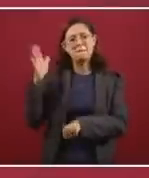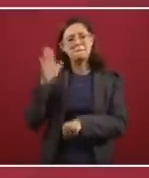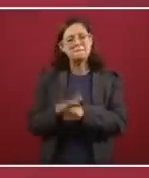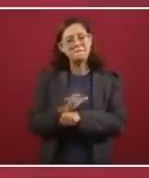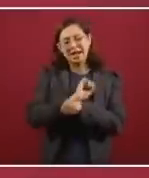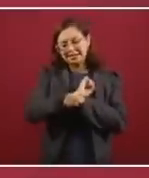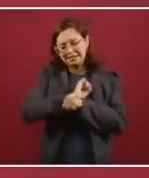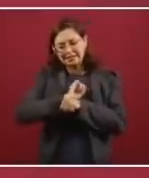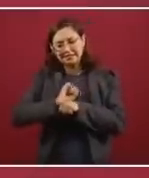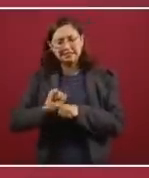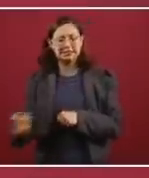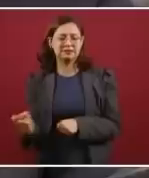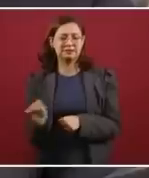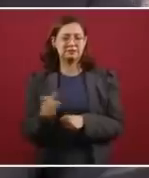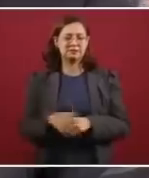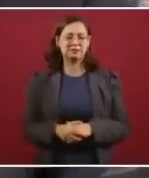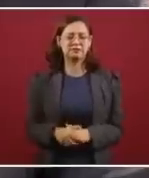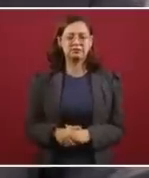No ver